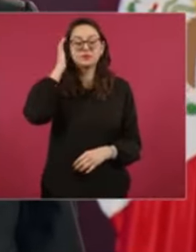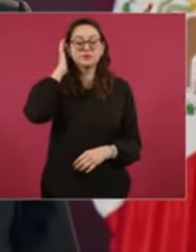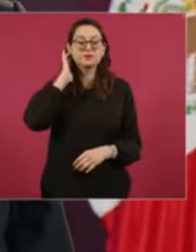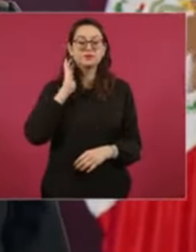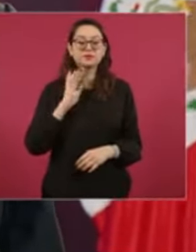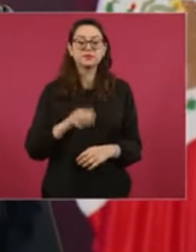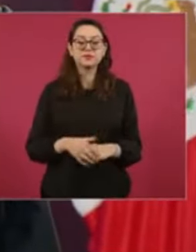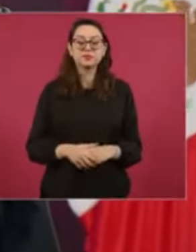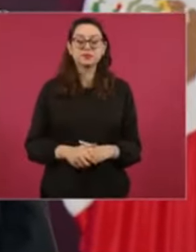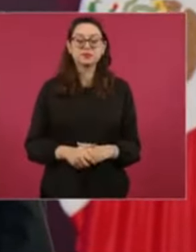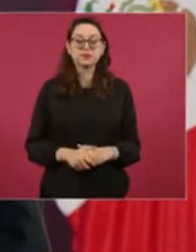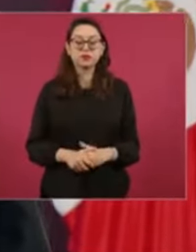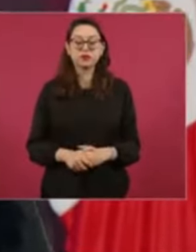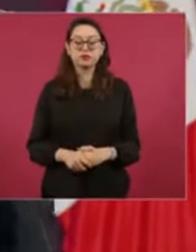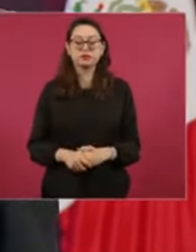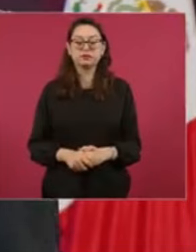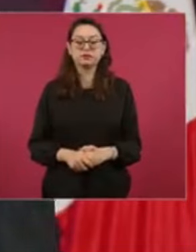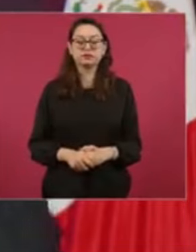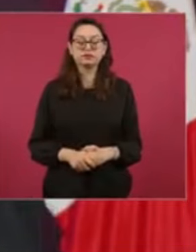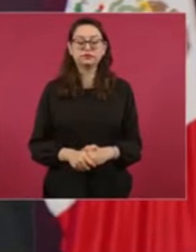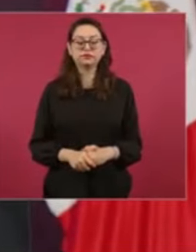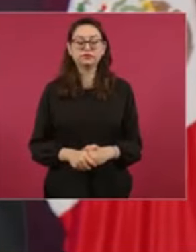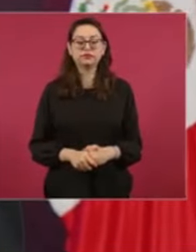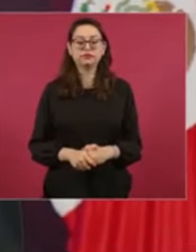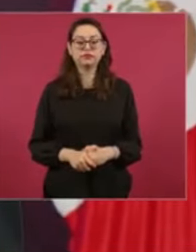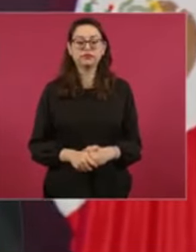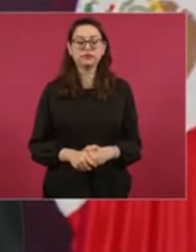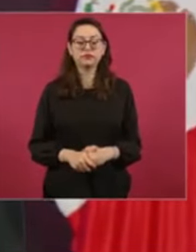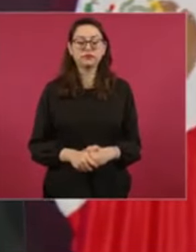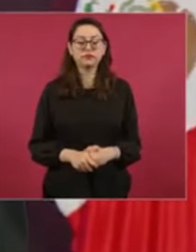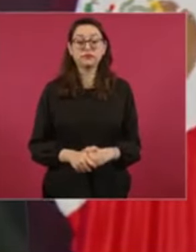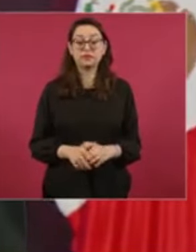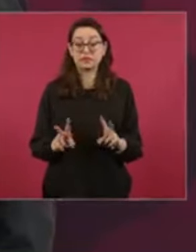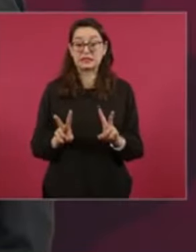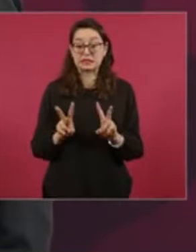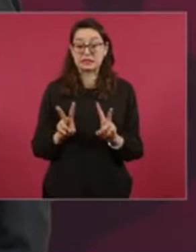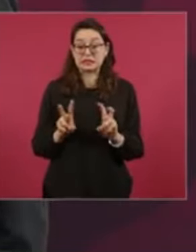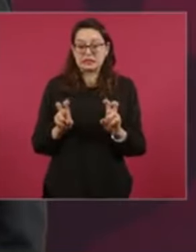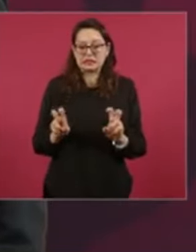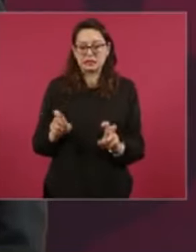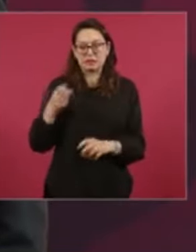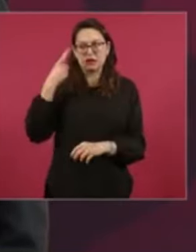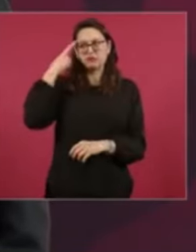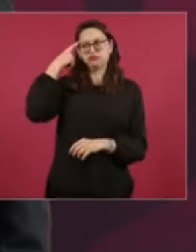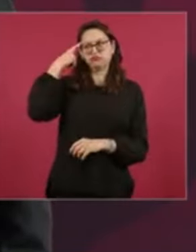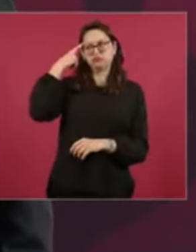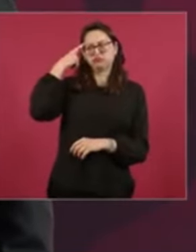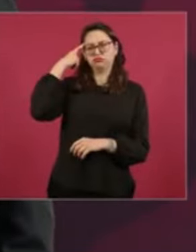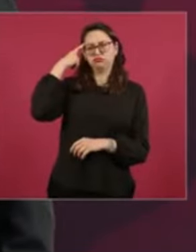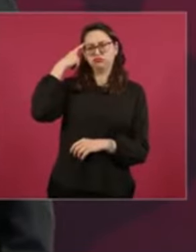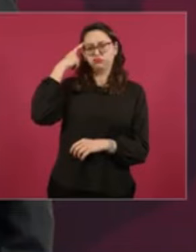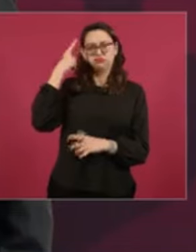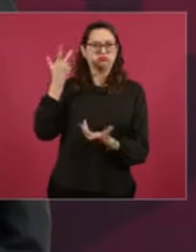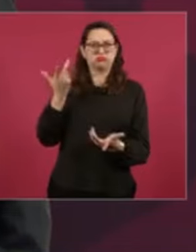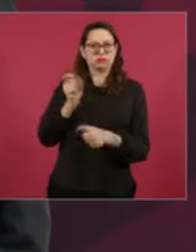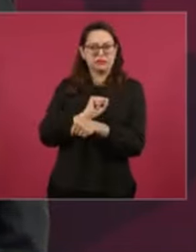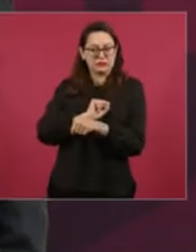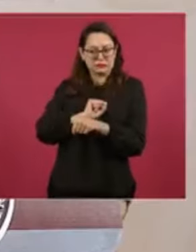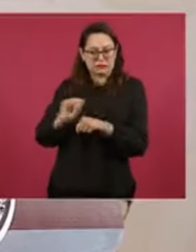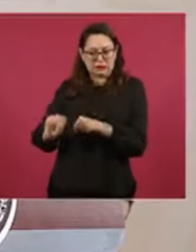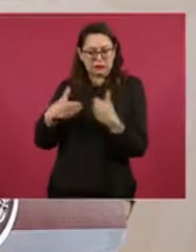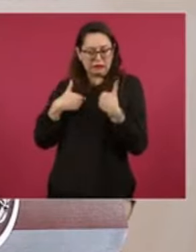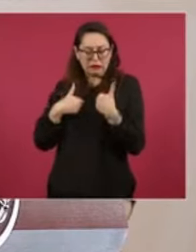de esta veda electoral pues se pueda brindar mensualmente y ya no bimestral, ya que de esa forma ayudaría